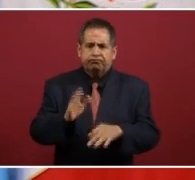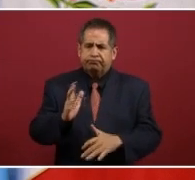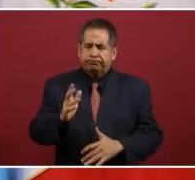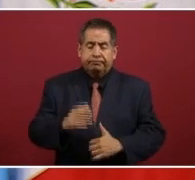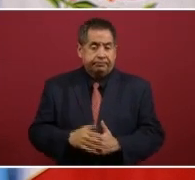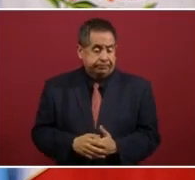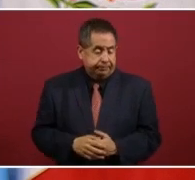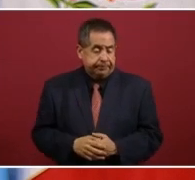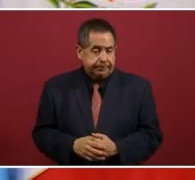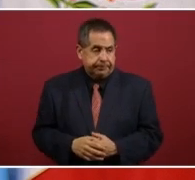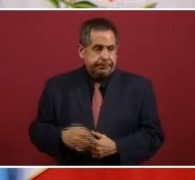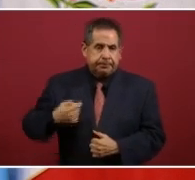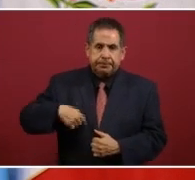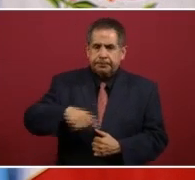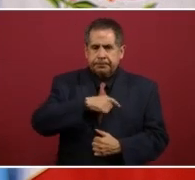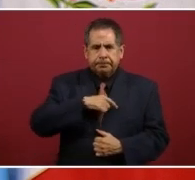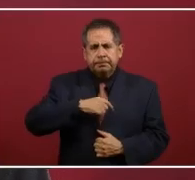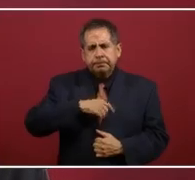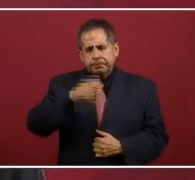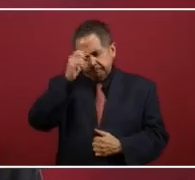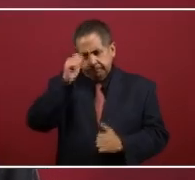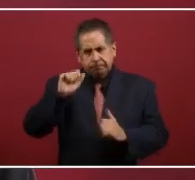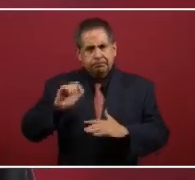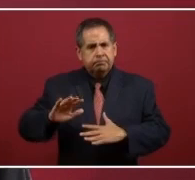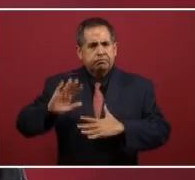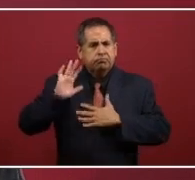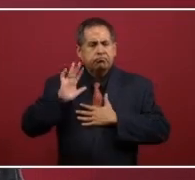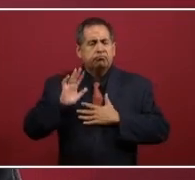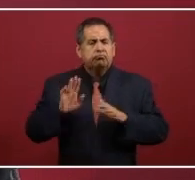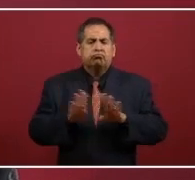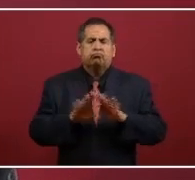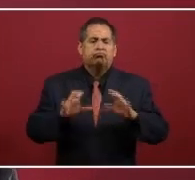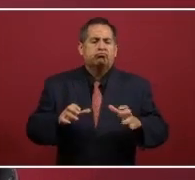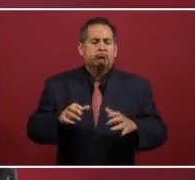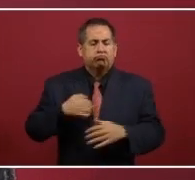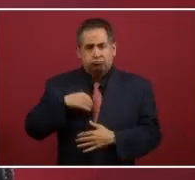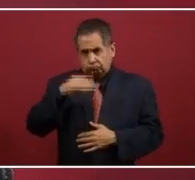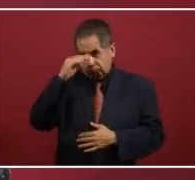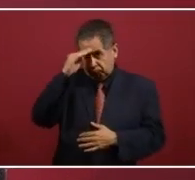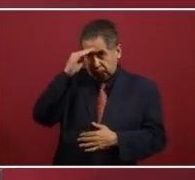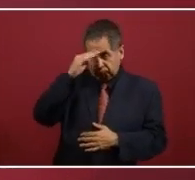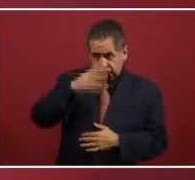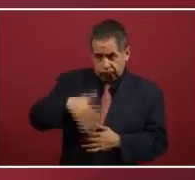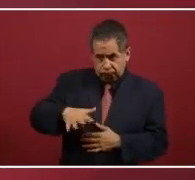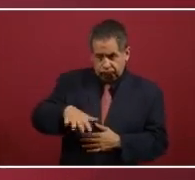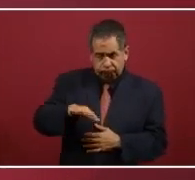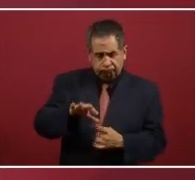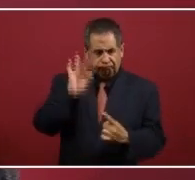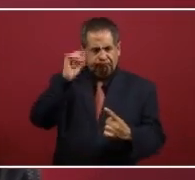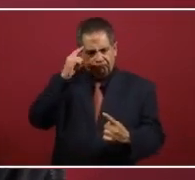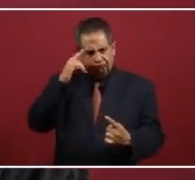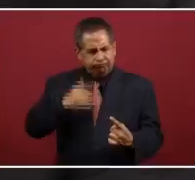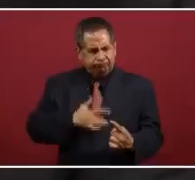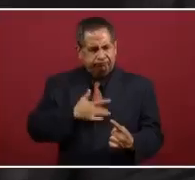Tenemos el compromiso de buscar